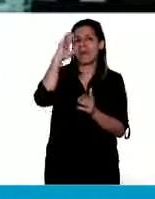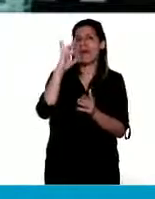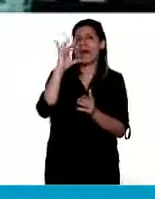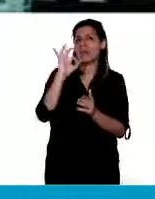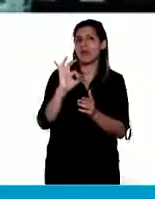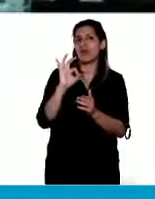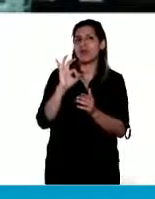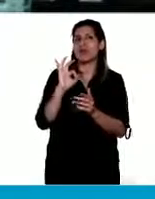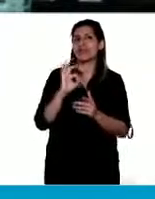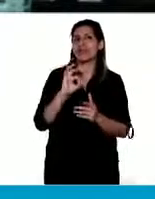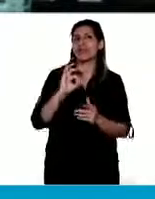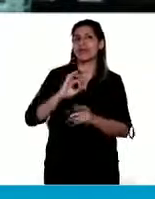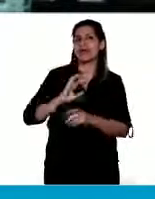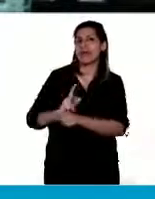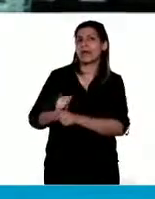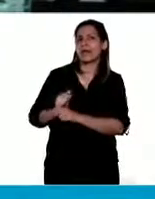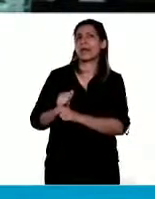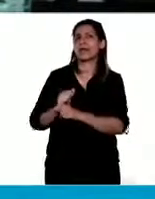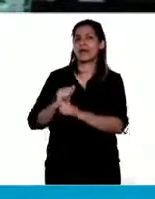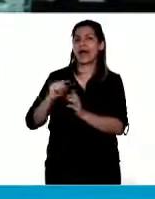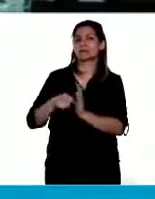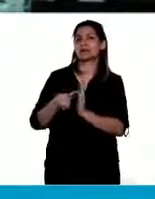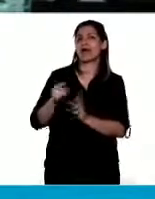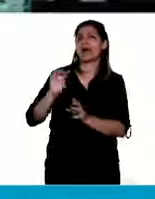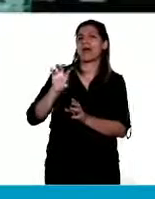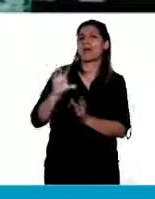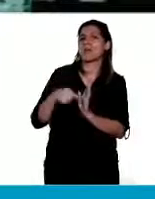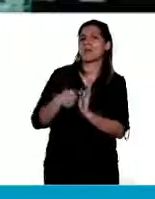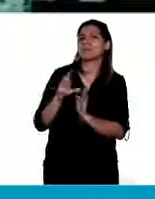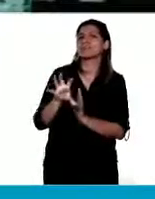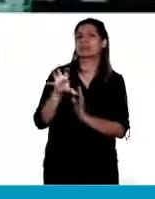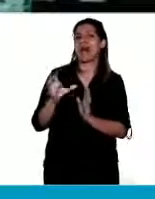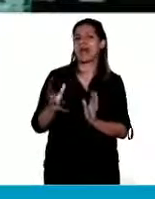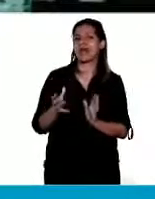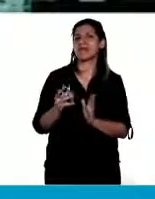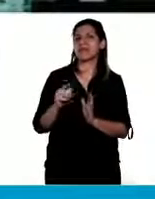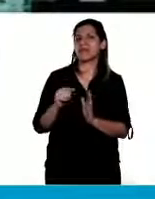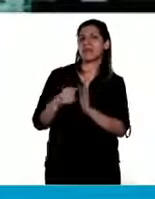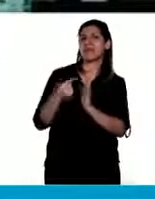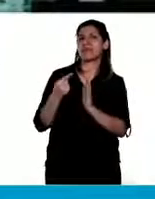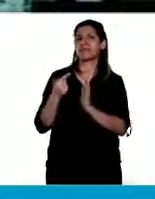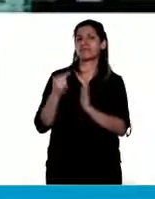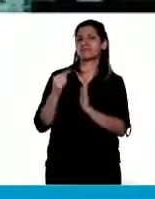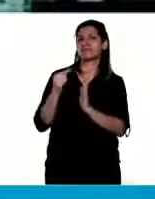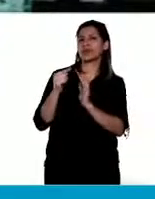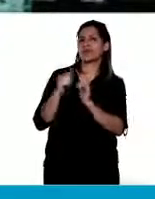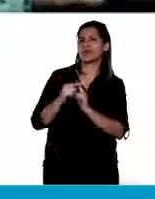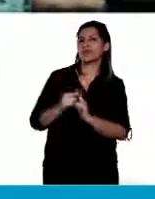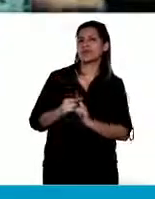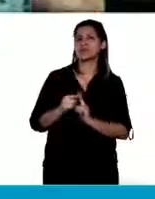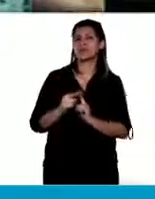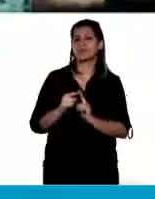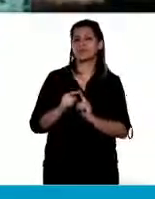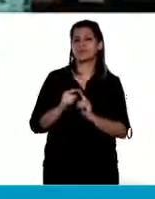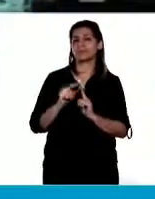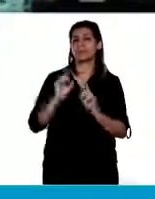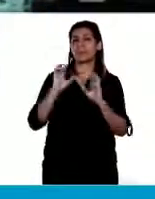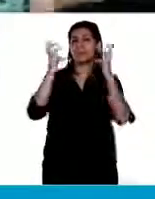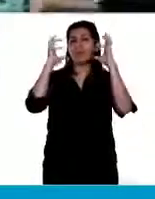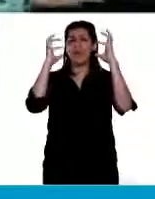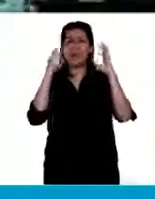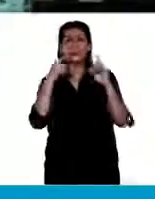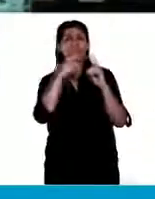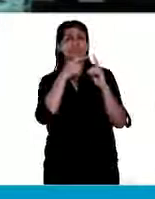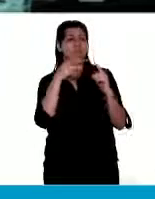bolsillo a la ciudad de Buenos Aires contándole un punto de coparticipación. Y no hay que enojarse con la oposición. Es un dato de